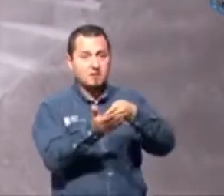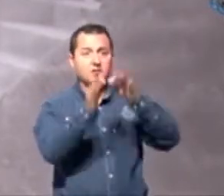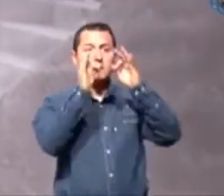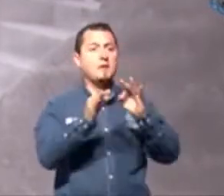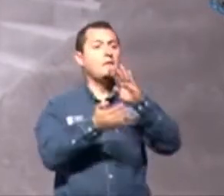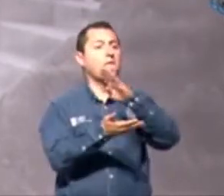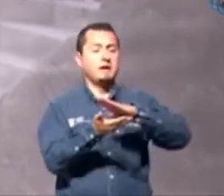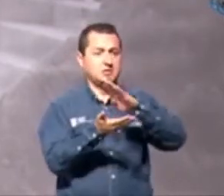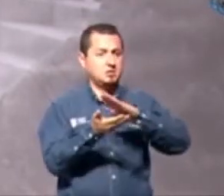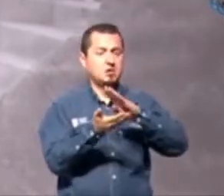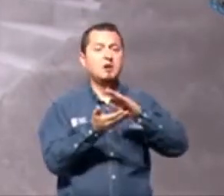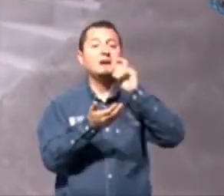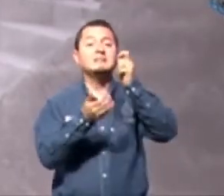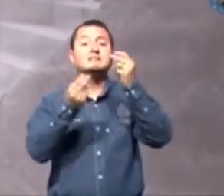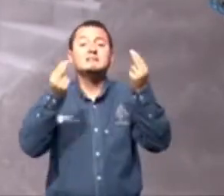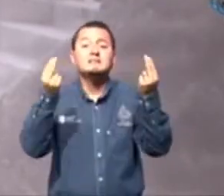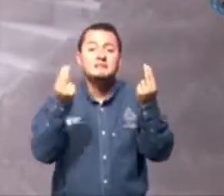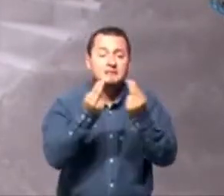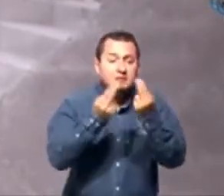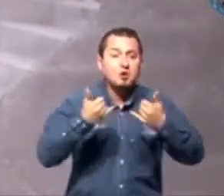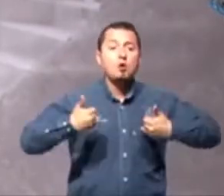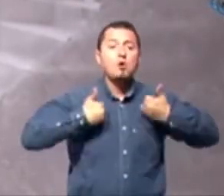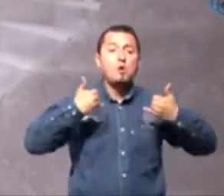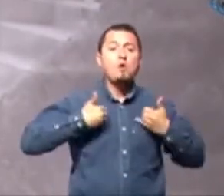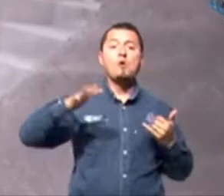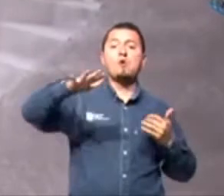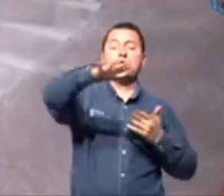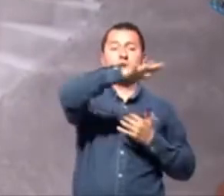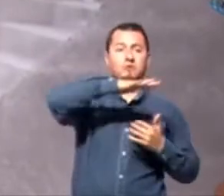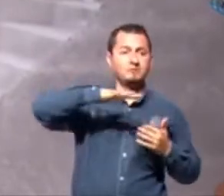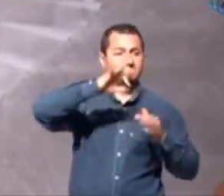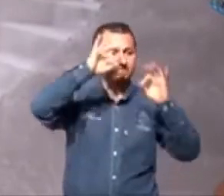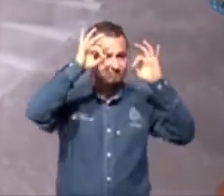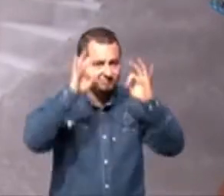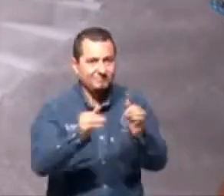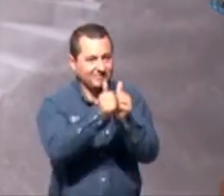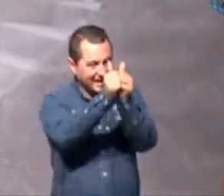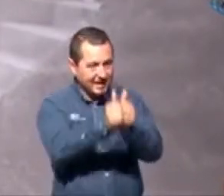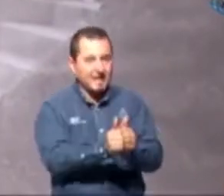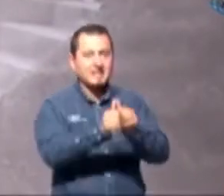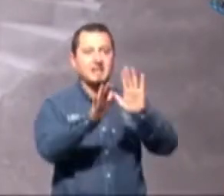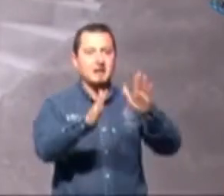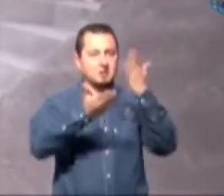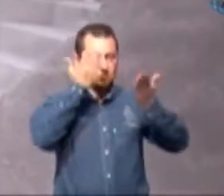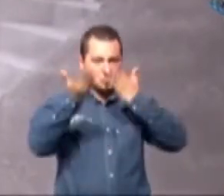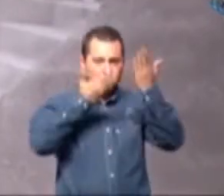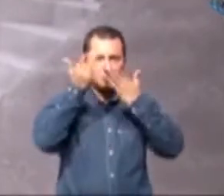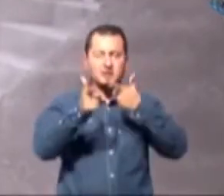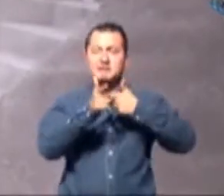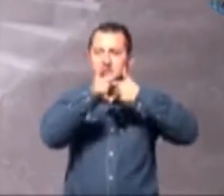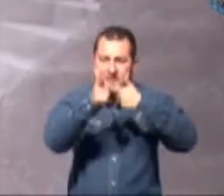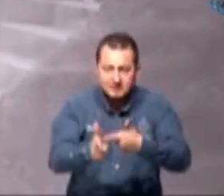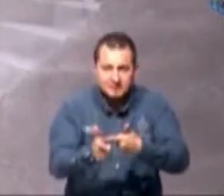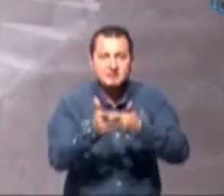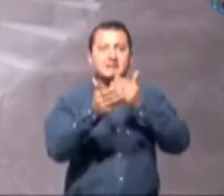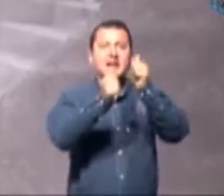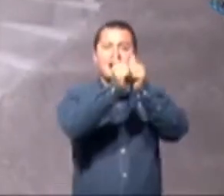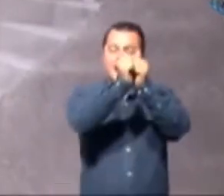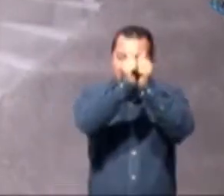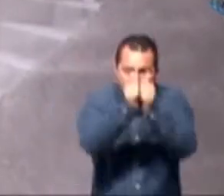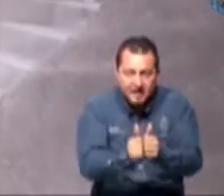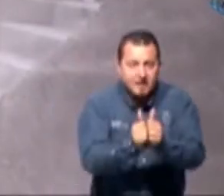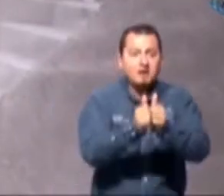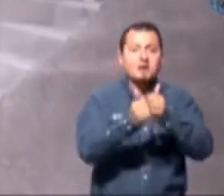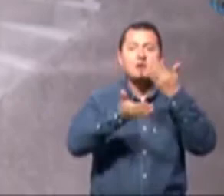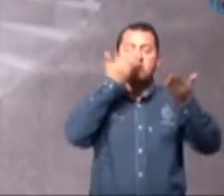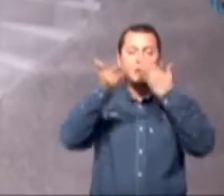se realizó en Expo Guadalajara, donde Alfaro Ramírez dijo que con el programa Becas Prepárate cumple con una de sus promesas